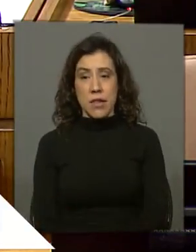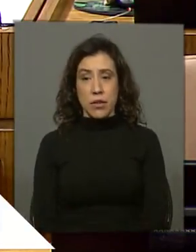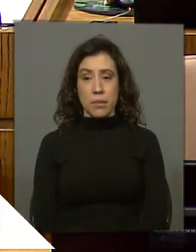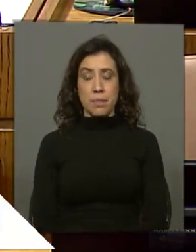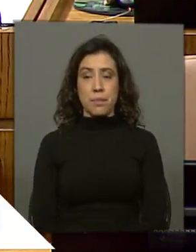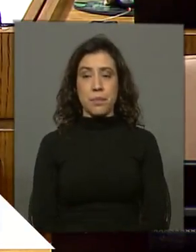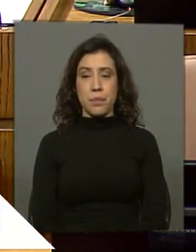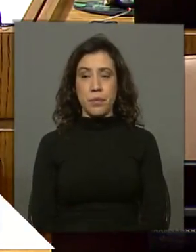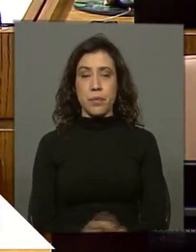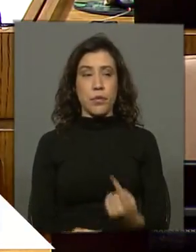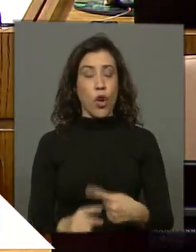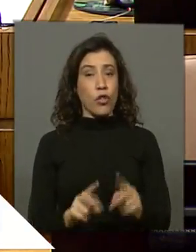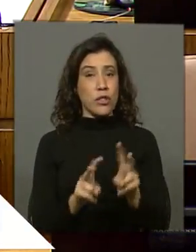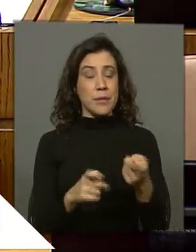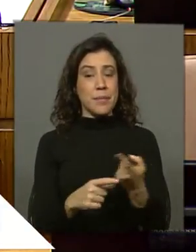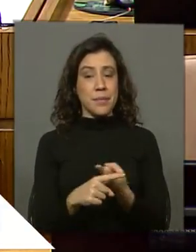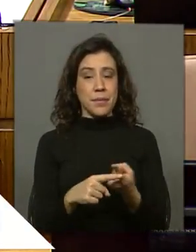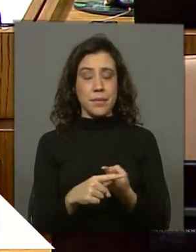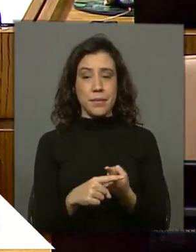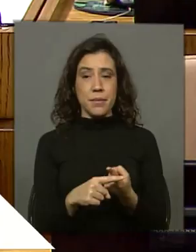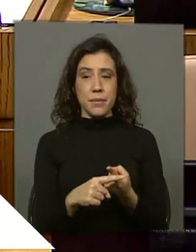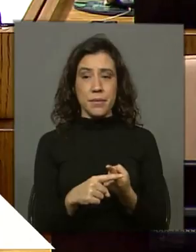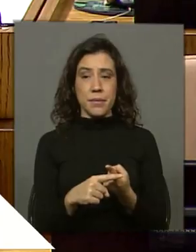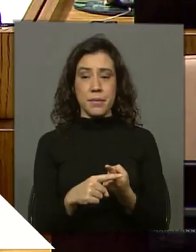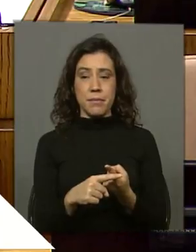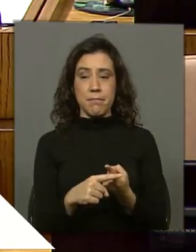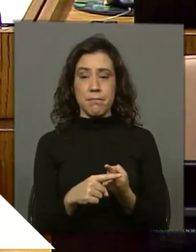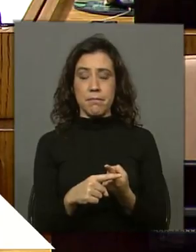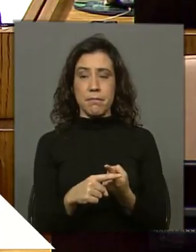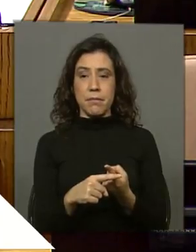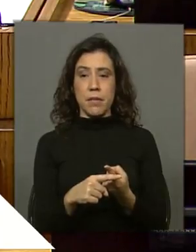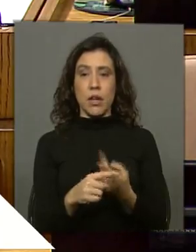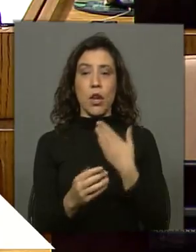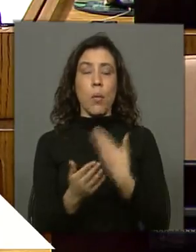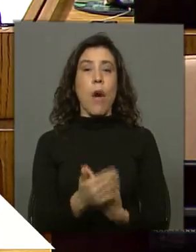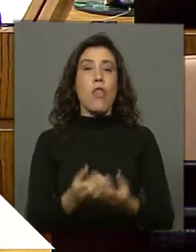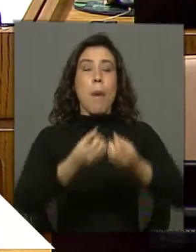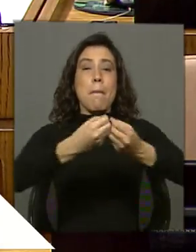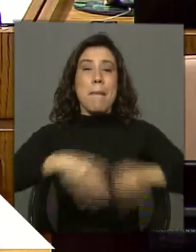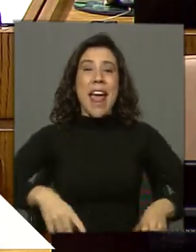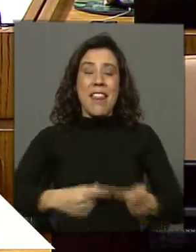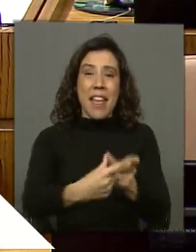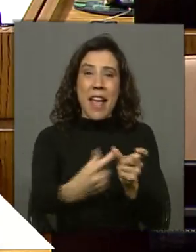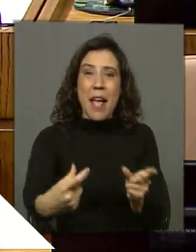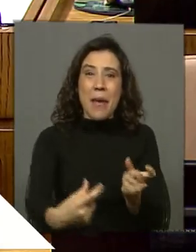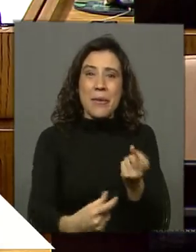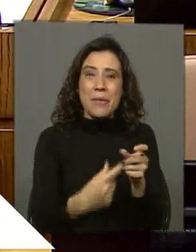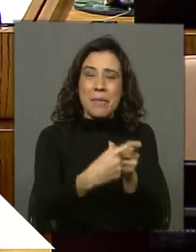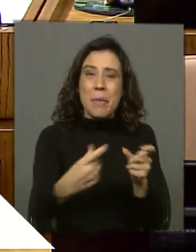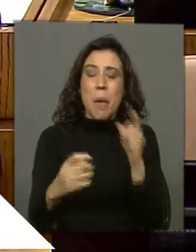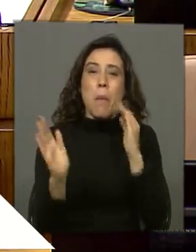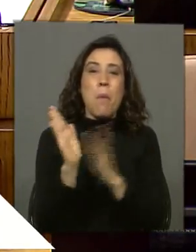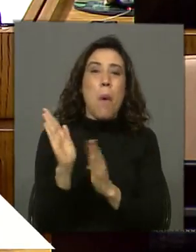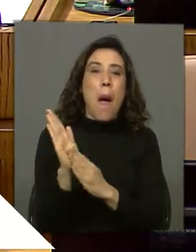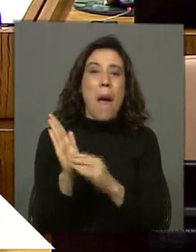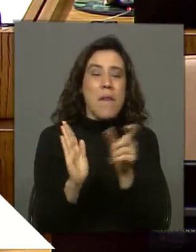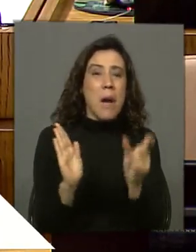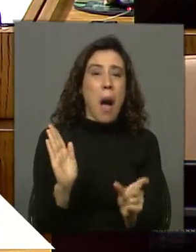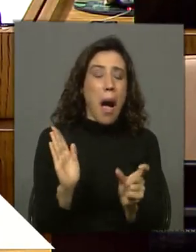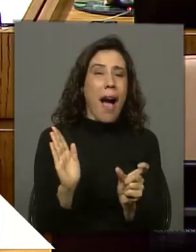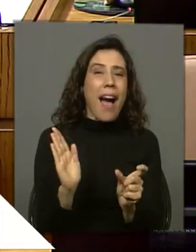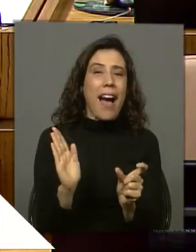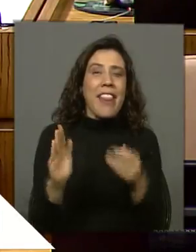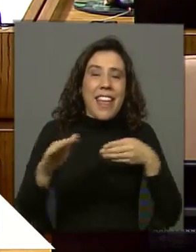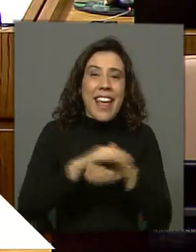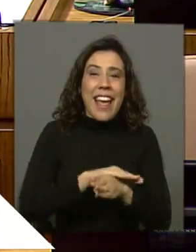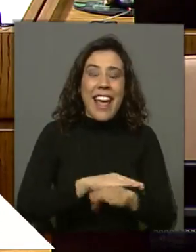cuestión que también era un abuso es el caso de la pérdida del comprobante en donde personas legítimamente o